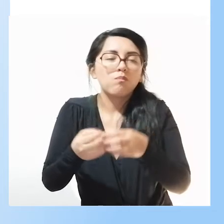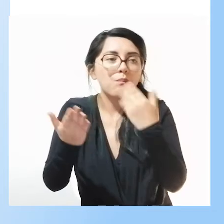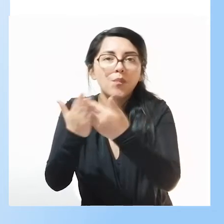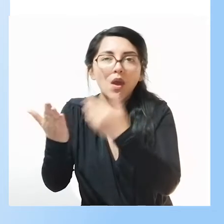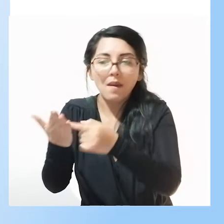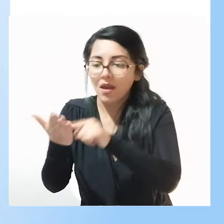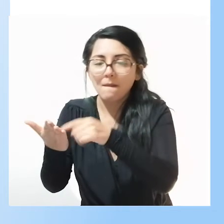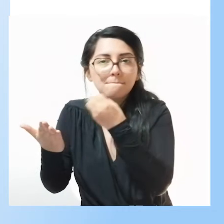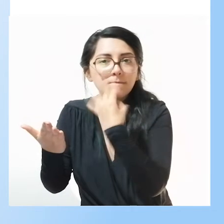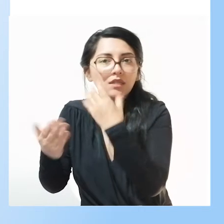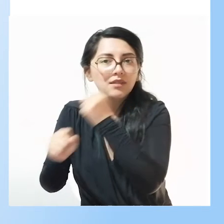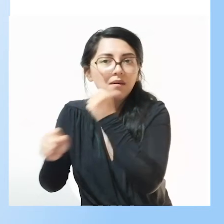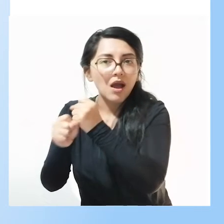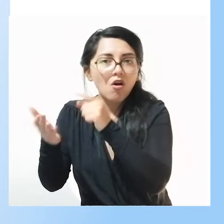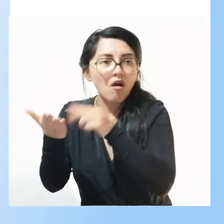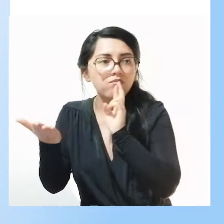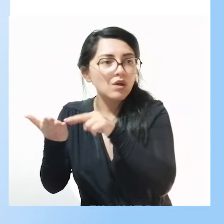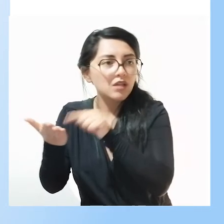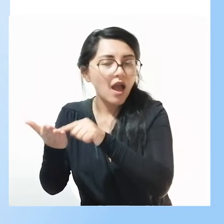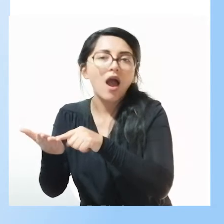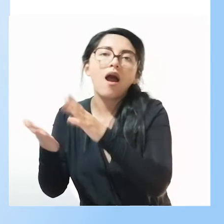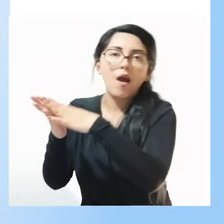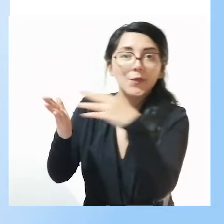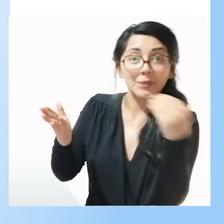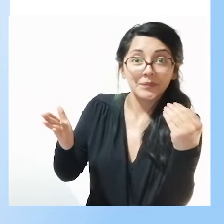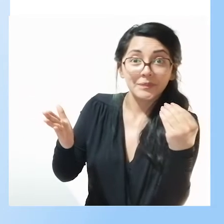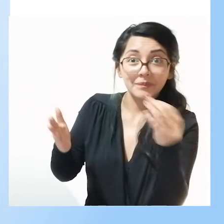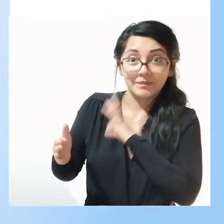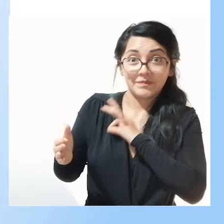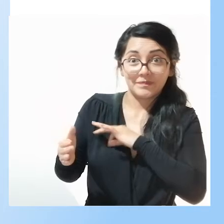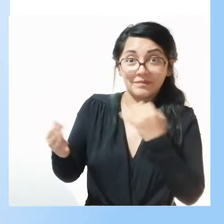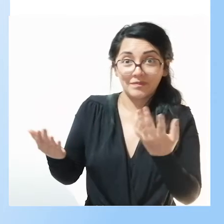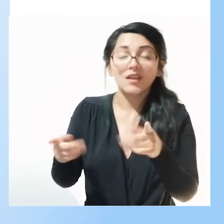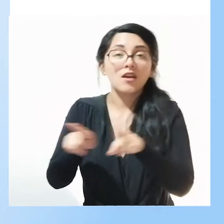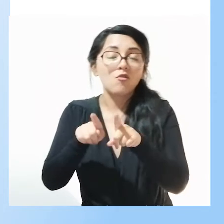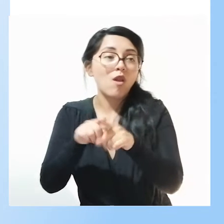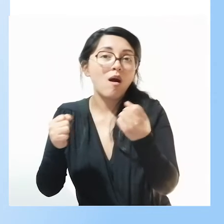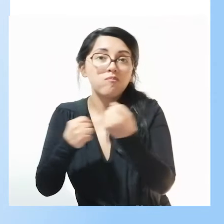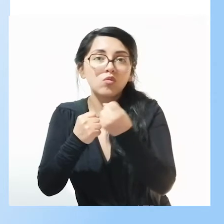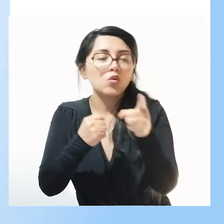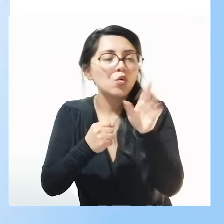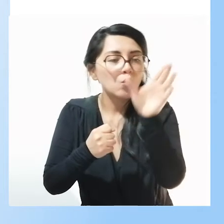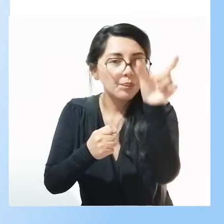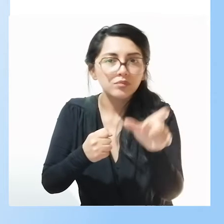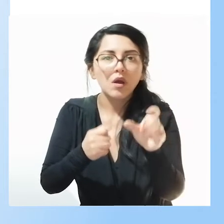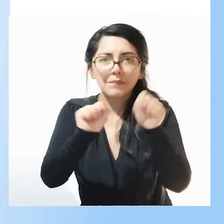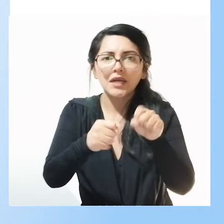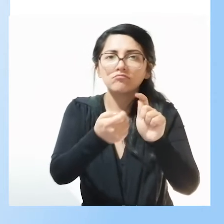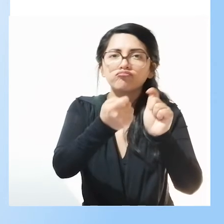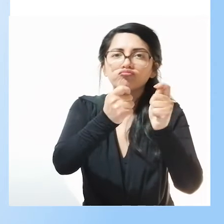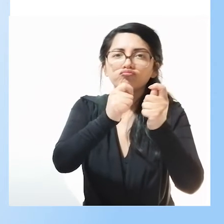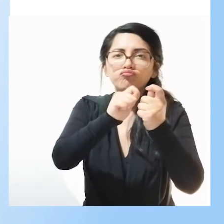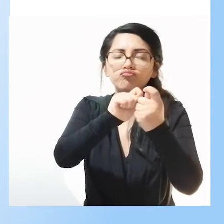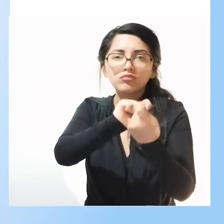de buenas prácticas. Pero también contribuye a la transformación para el cambio, es decir, a través